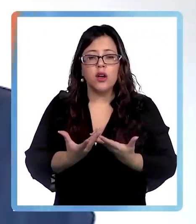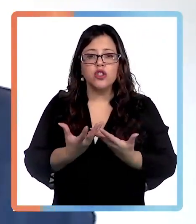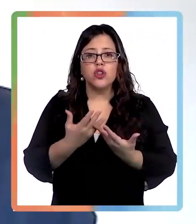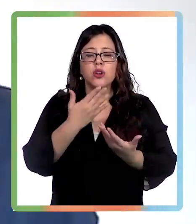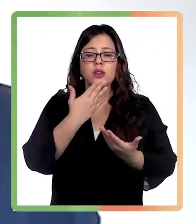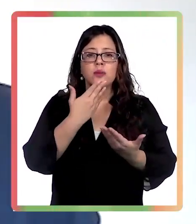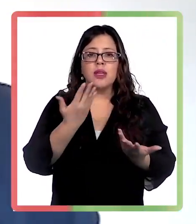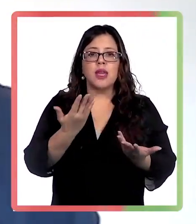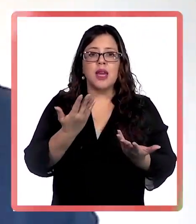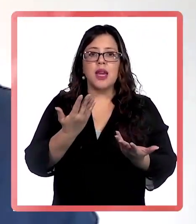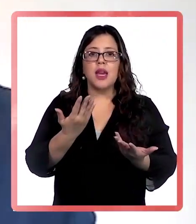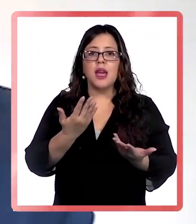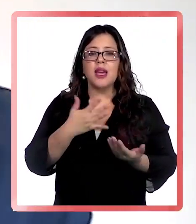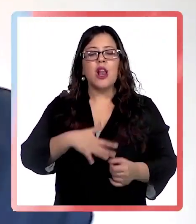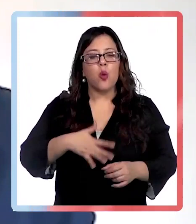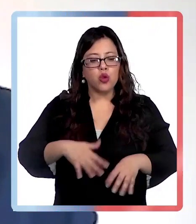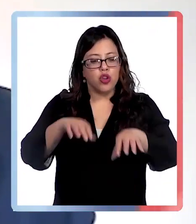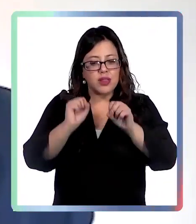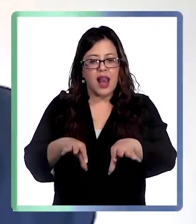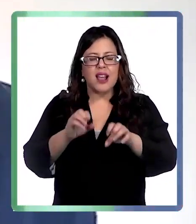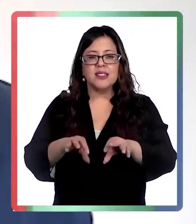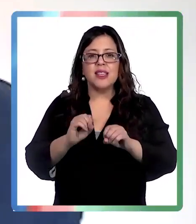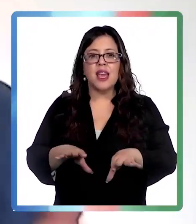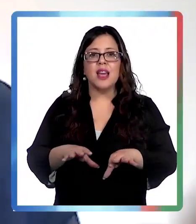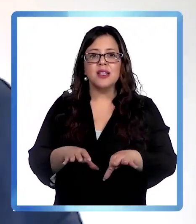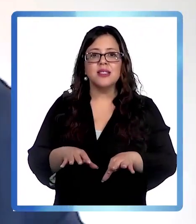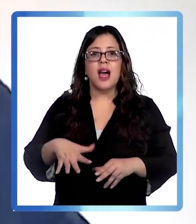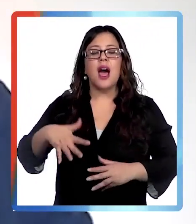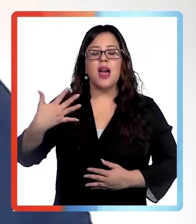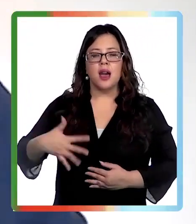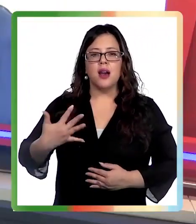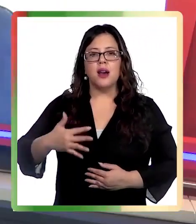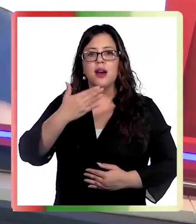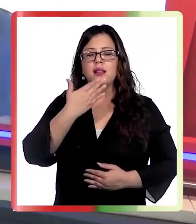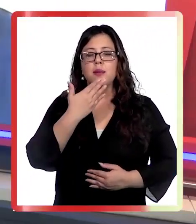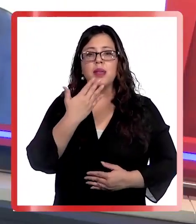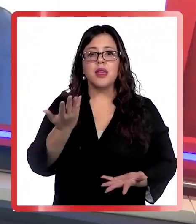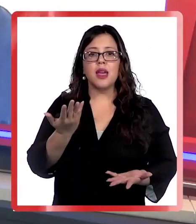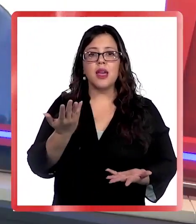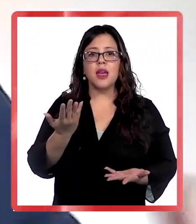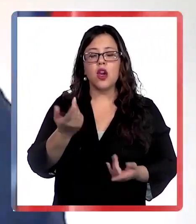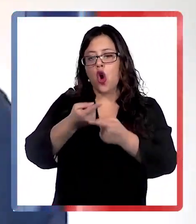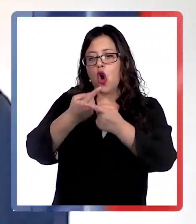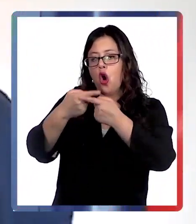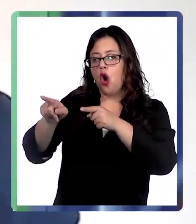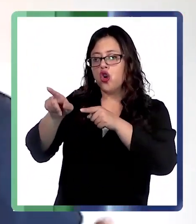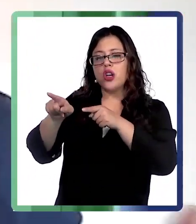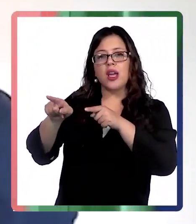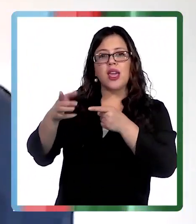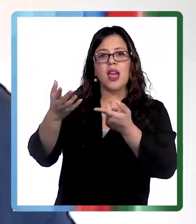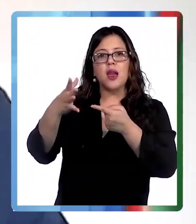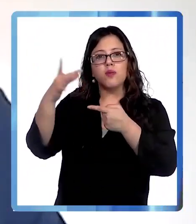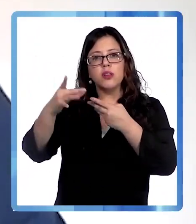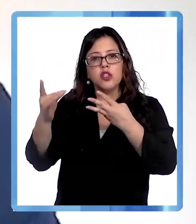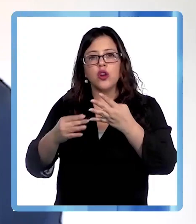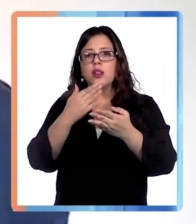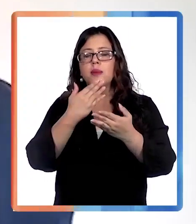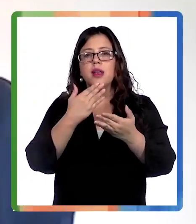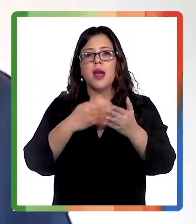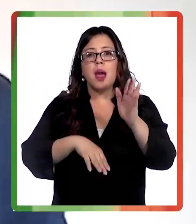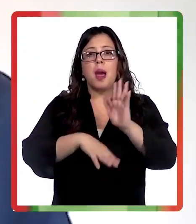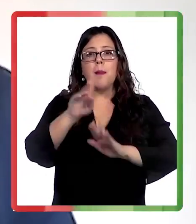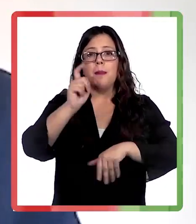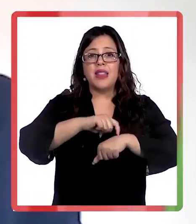razones primordiales, pero también como opciones estaban otras, que tenía más tiempo de vacaciones, que era una carrera más fácil, que era lo que